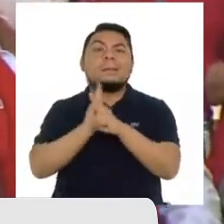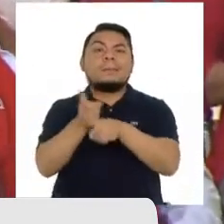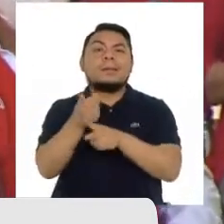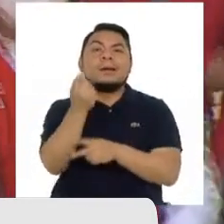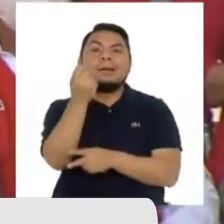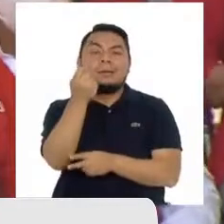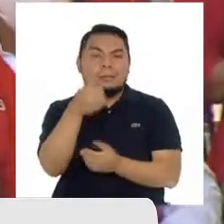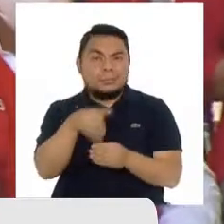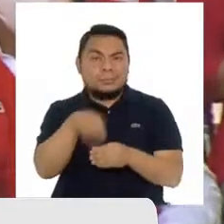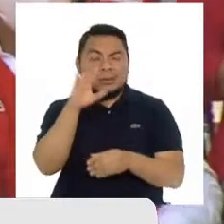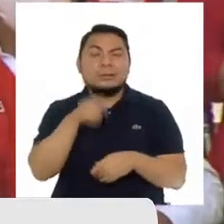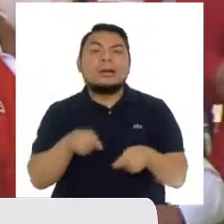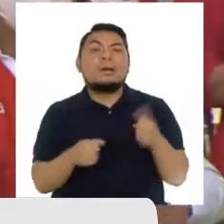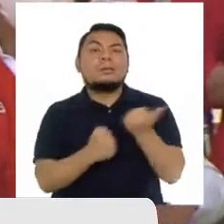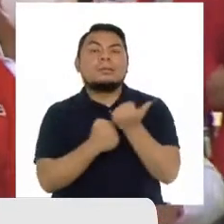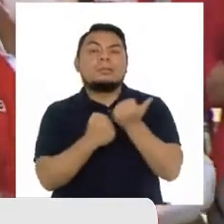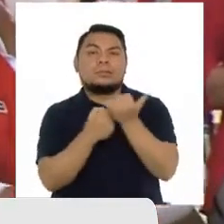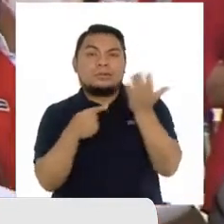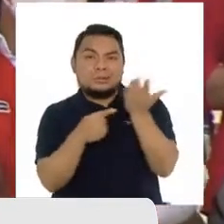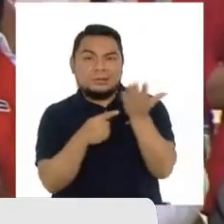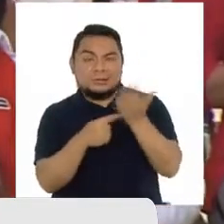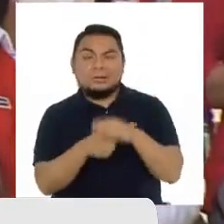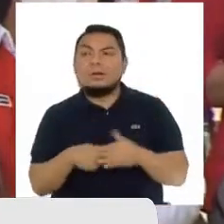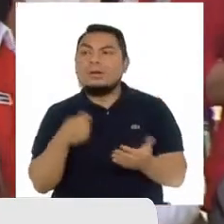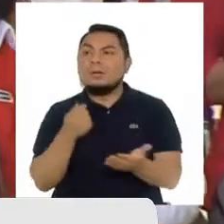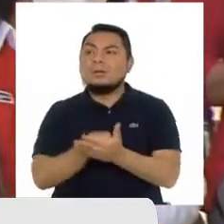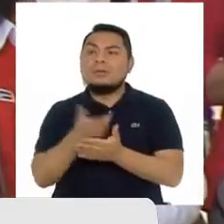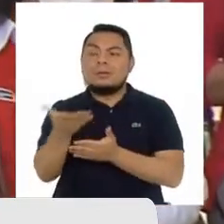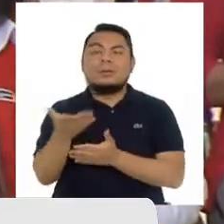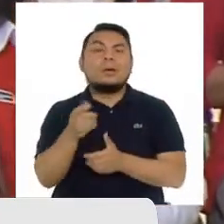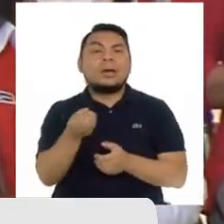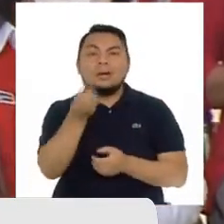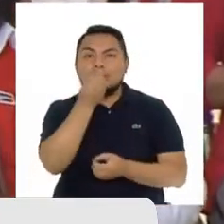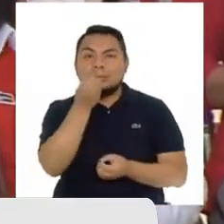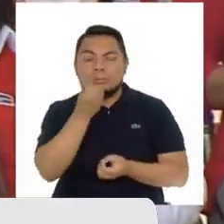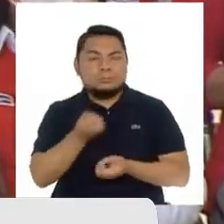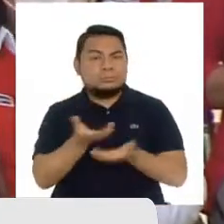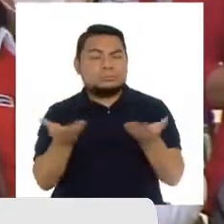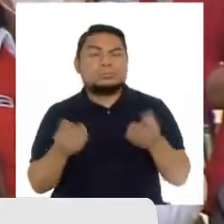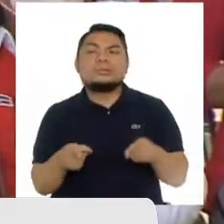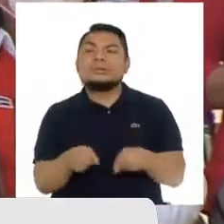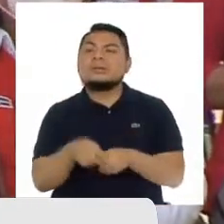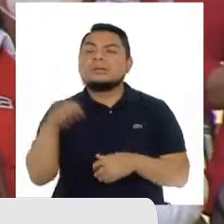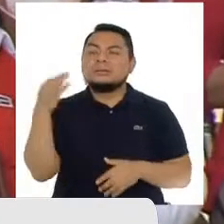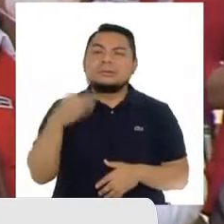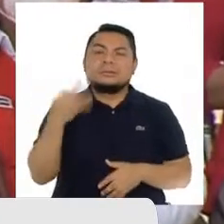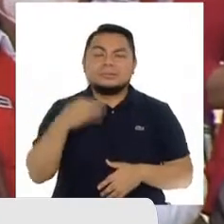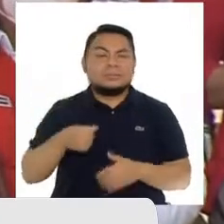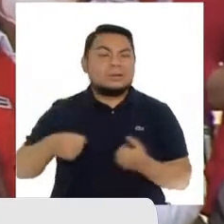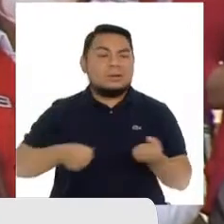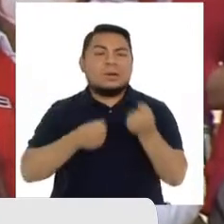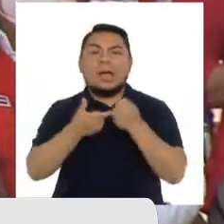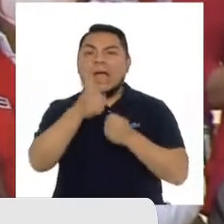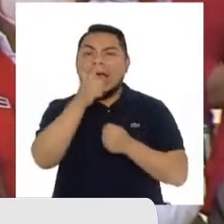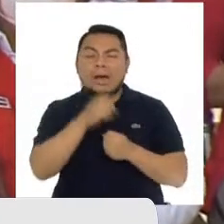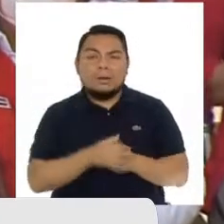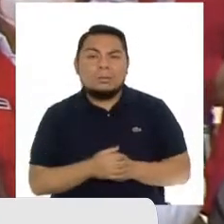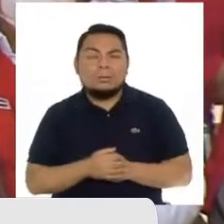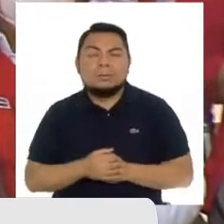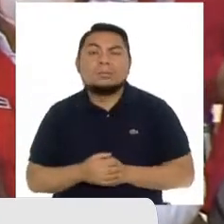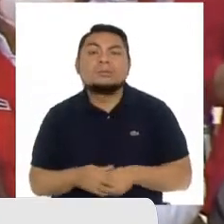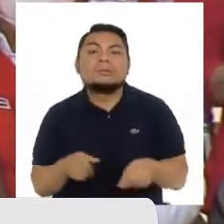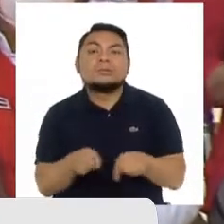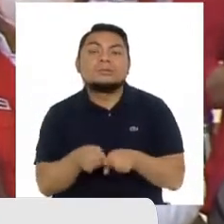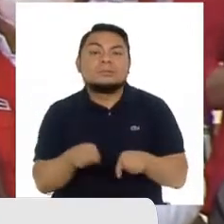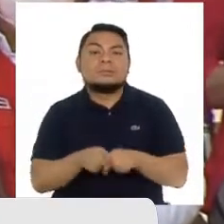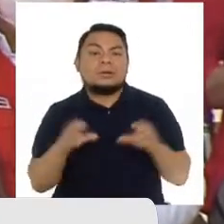apoyo técnico compras públicas de alimentos siempre hay cosechas de agua fondo